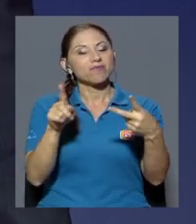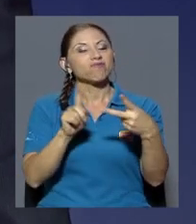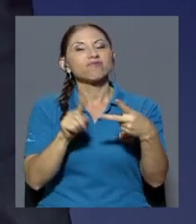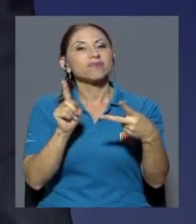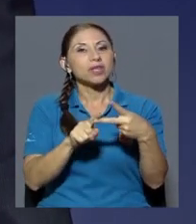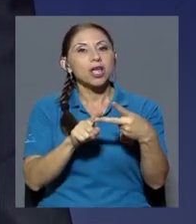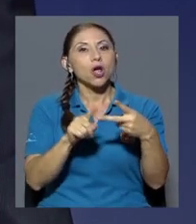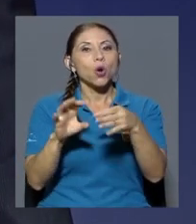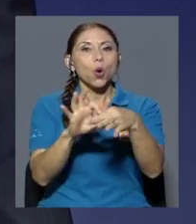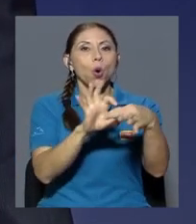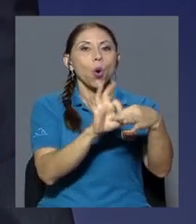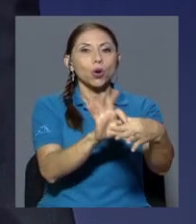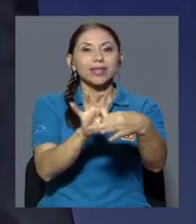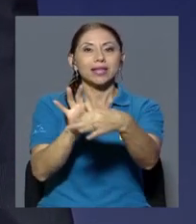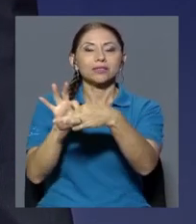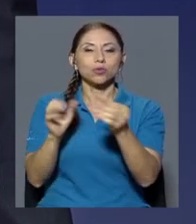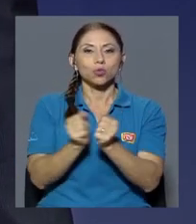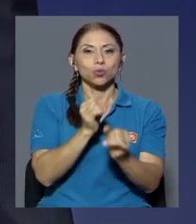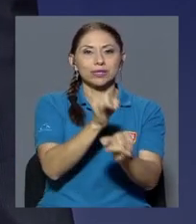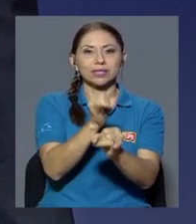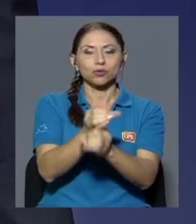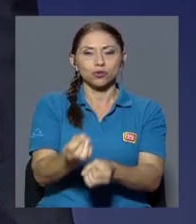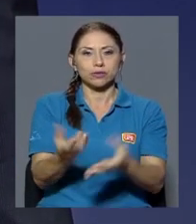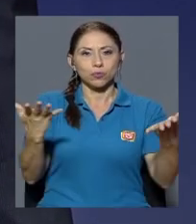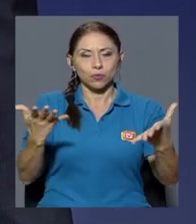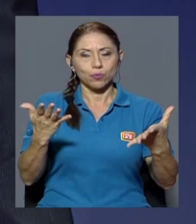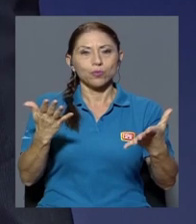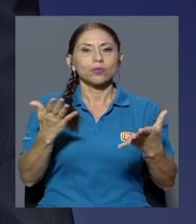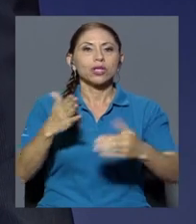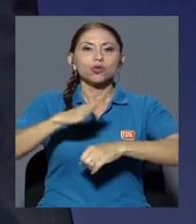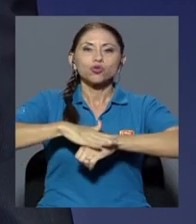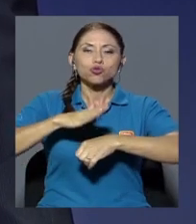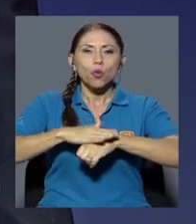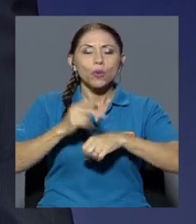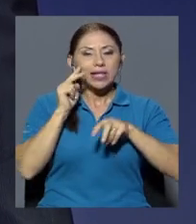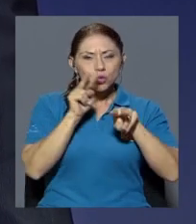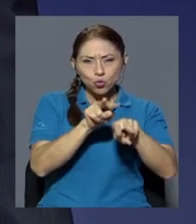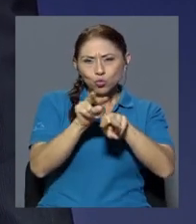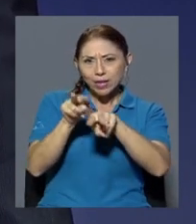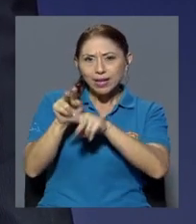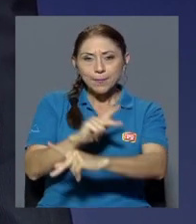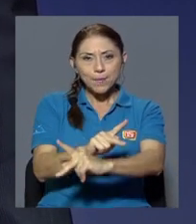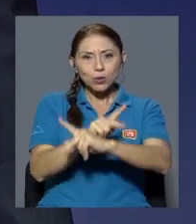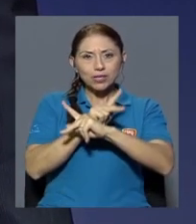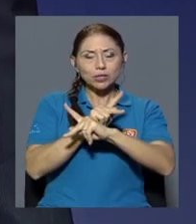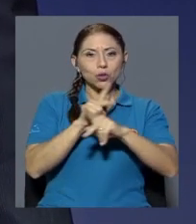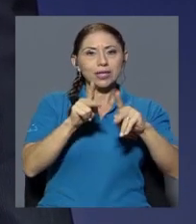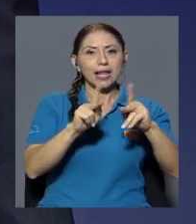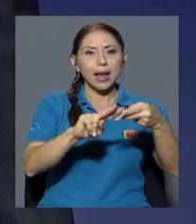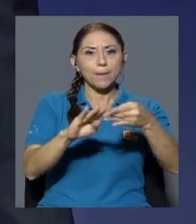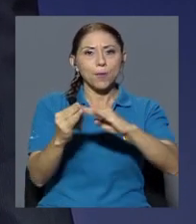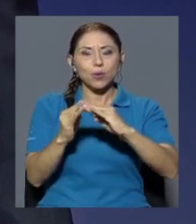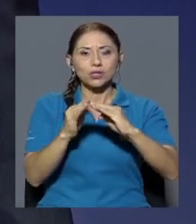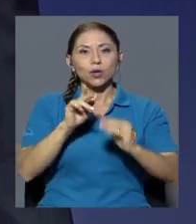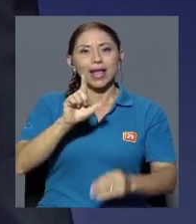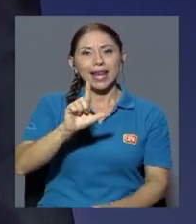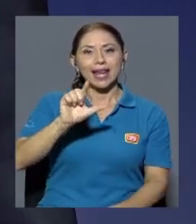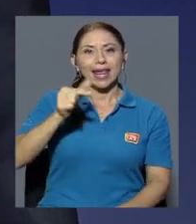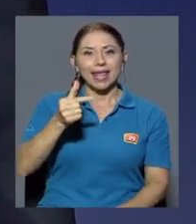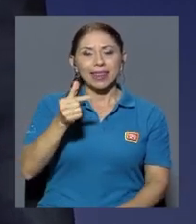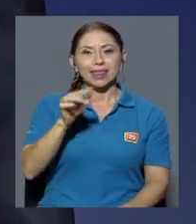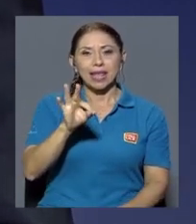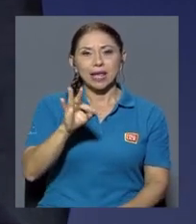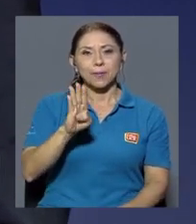coordinación con las instituciones públicas en relación con la tutela y la protección de los derechos de la población lgtbi y